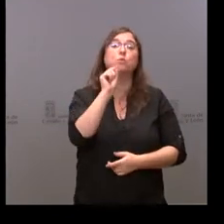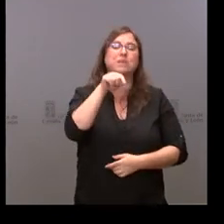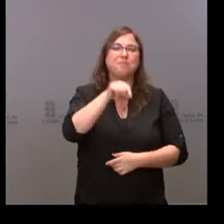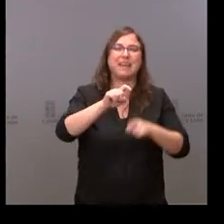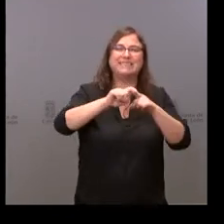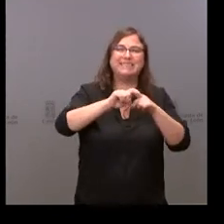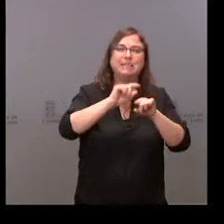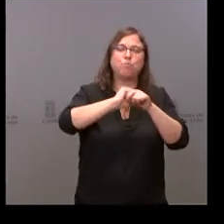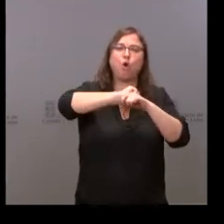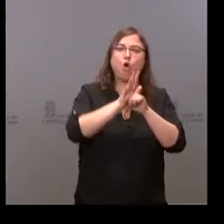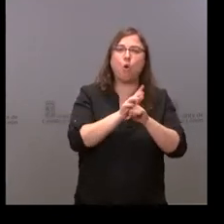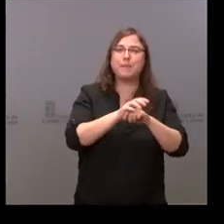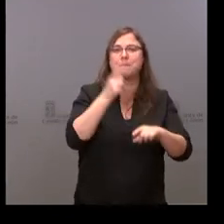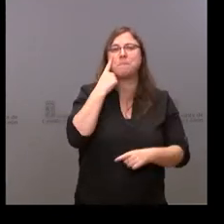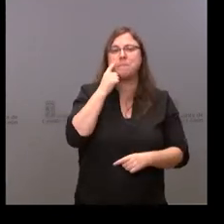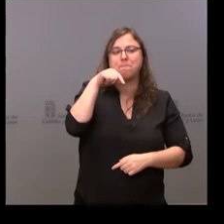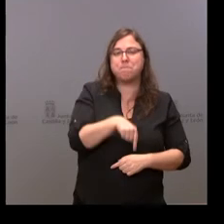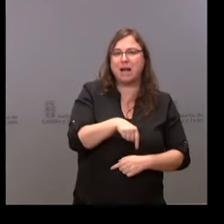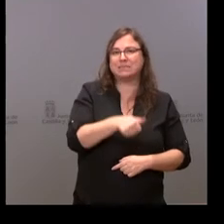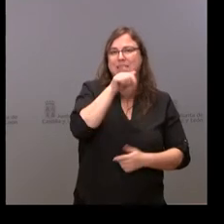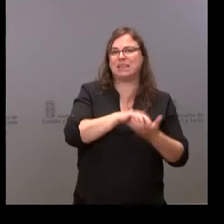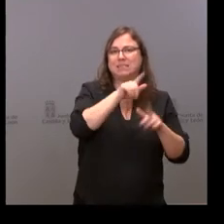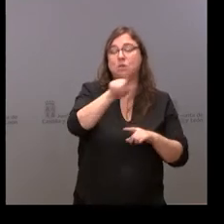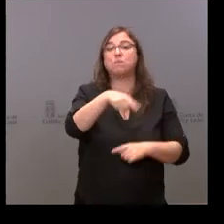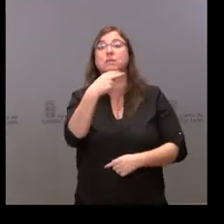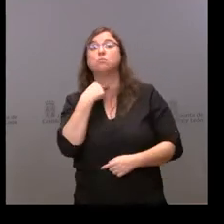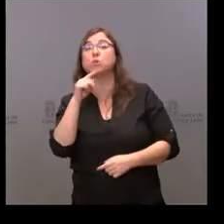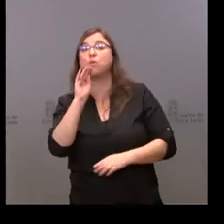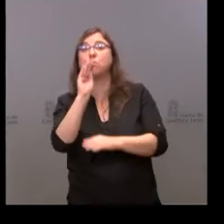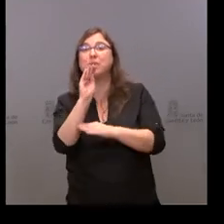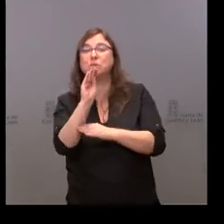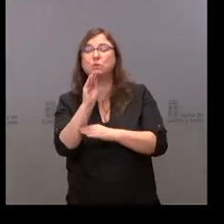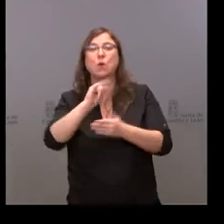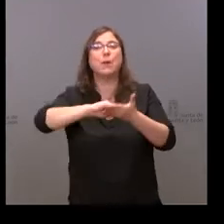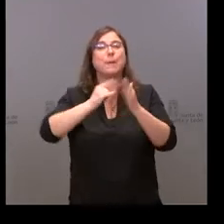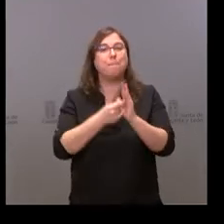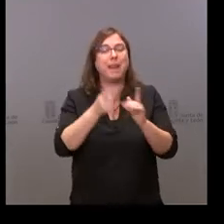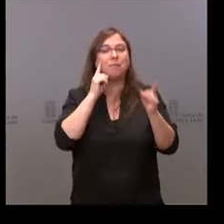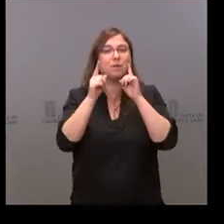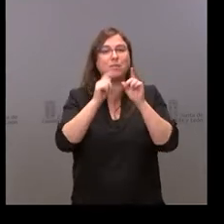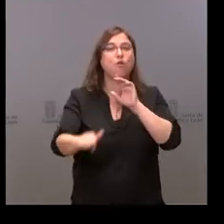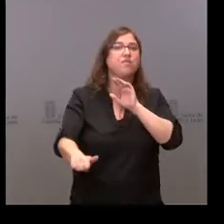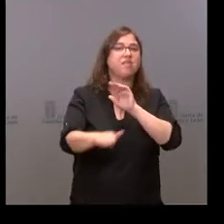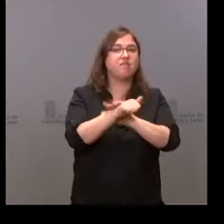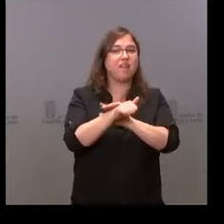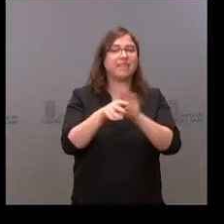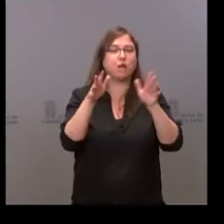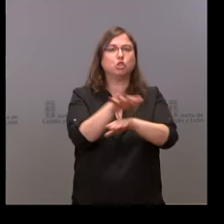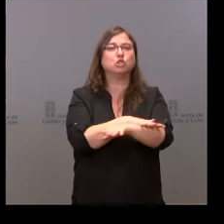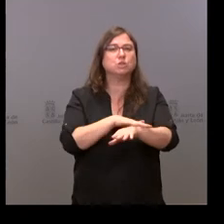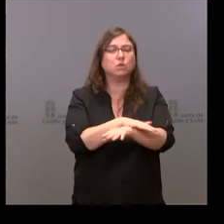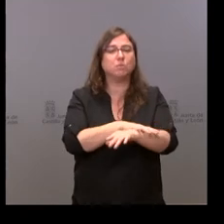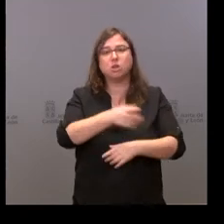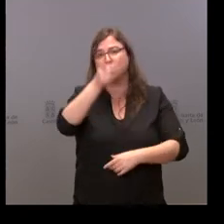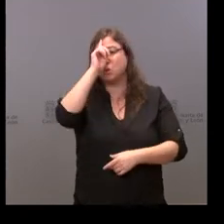consejero de al portavoz de quería preguntar por el plan de prevención de riesgos de fraude que ha aprobado ya el consejo de gobierno no sé si les va a dar